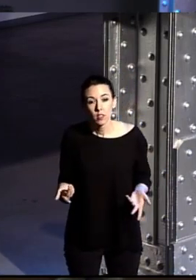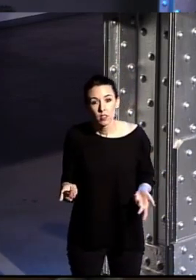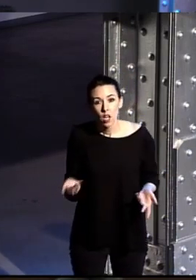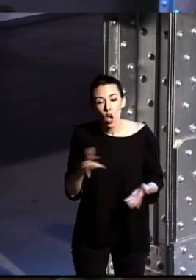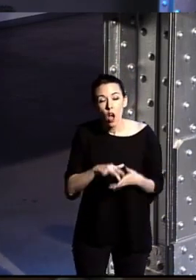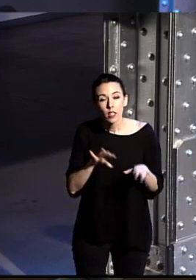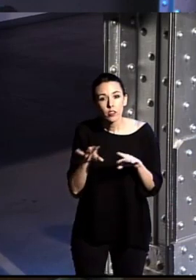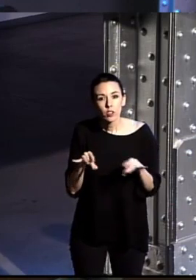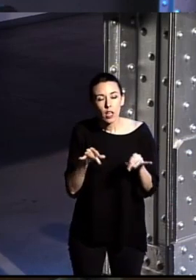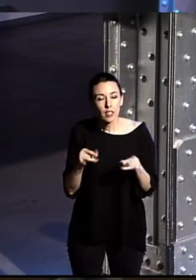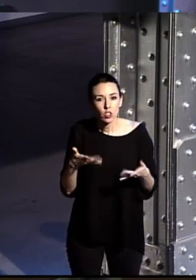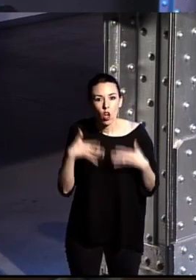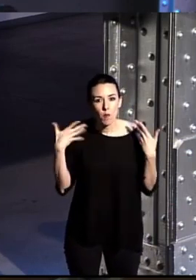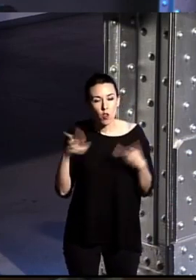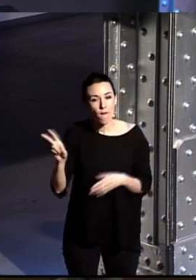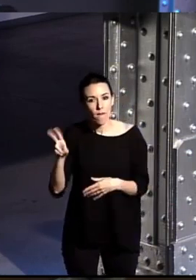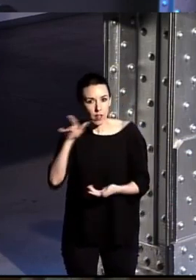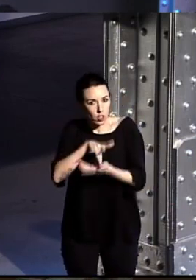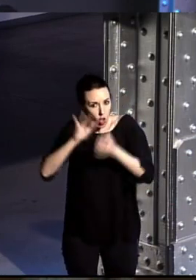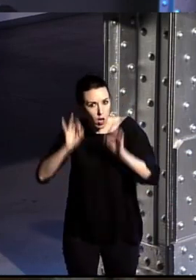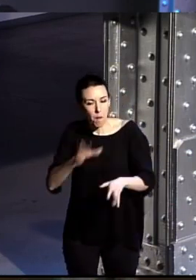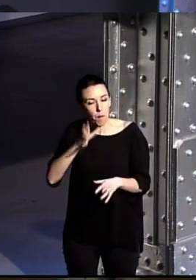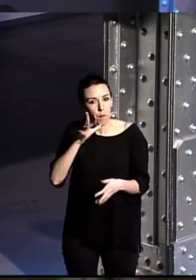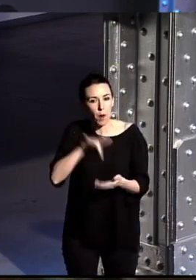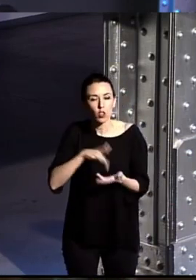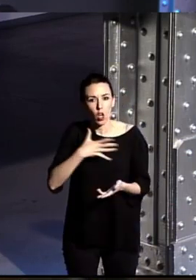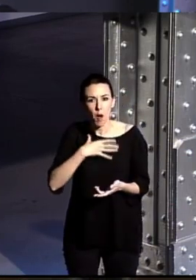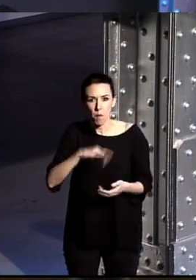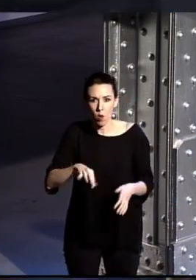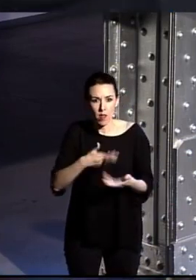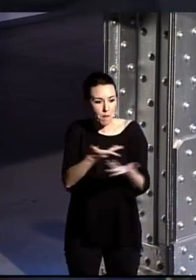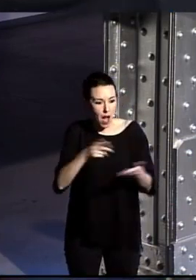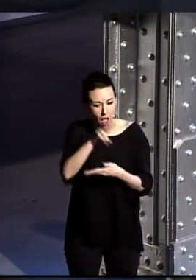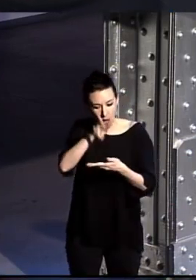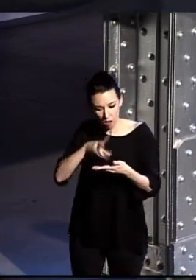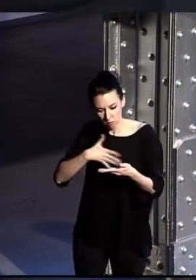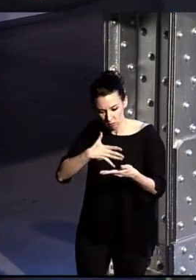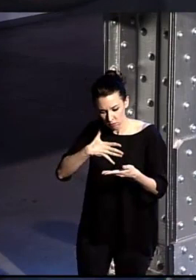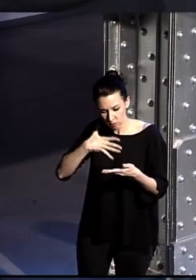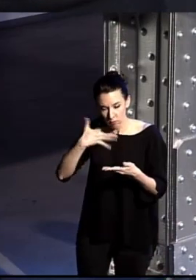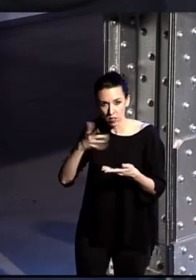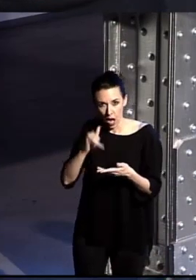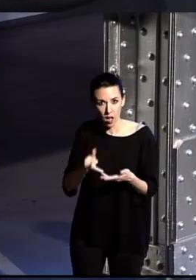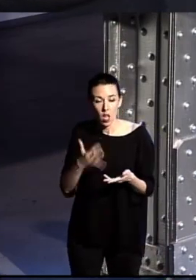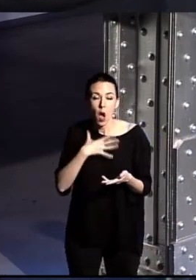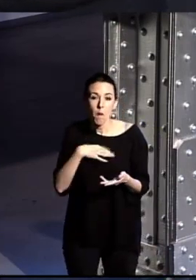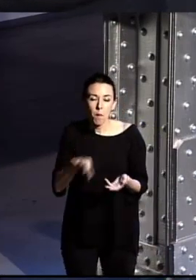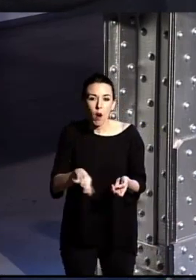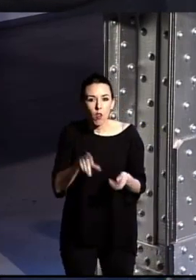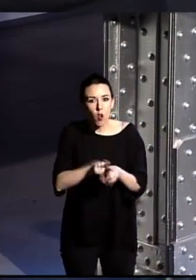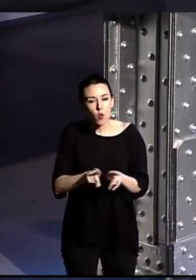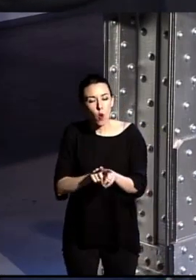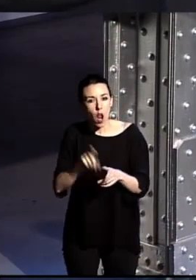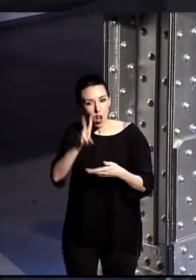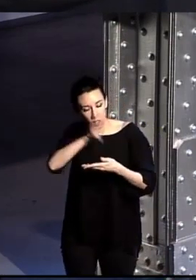El territorio de la literatura es emoción. Verne llega a ser lo que es porque es capaz de emocionar a los lectores, ¿no? A lo mejor